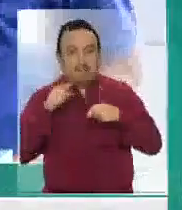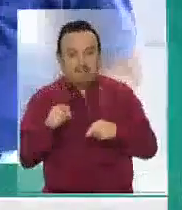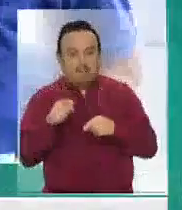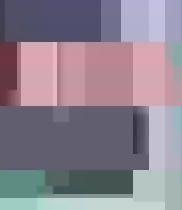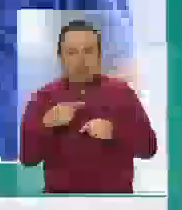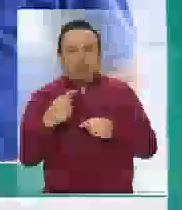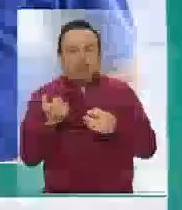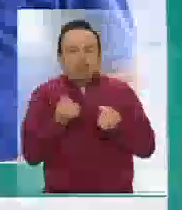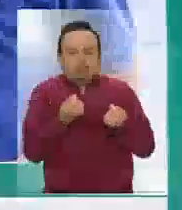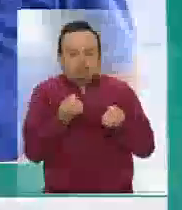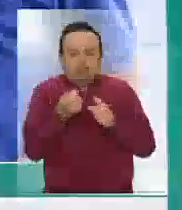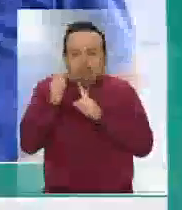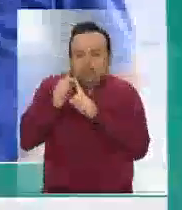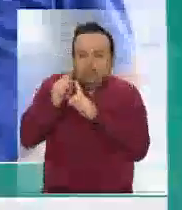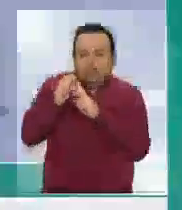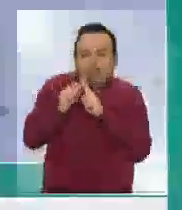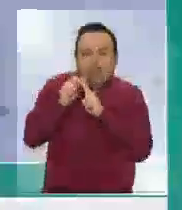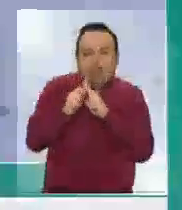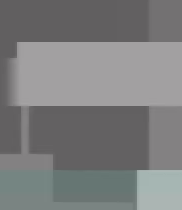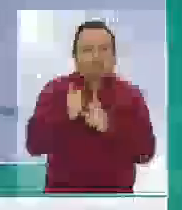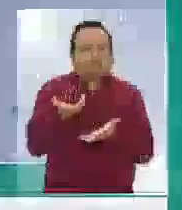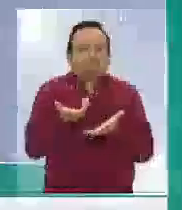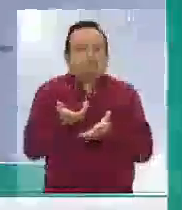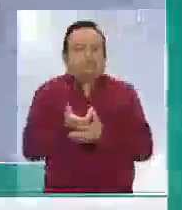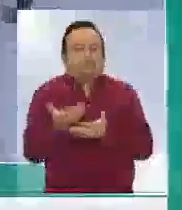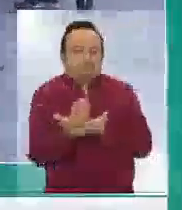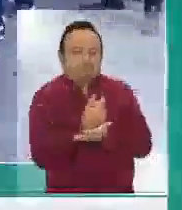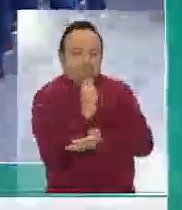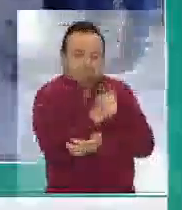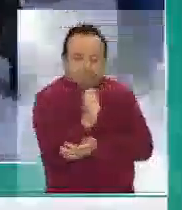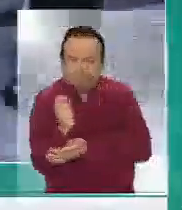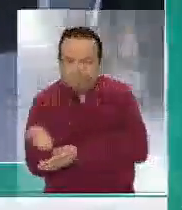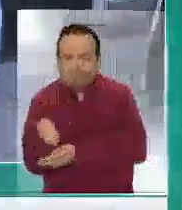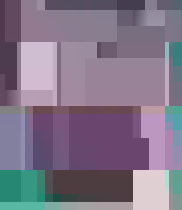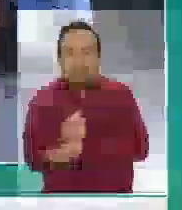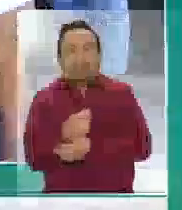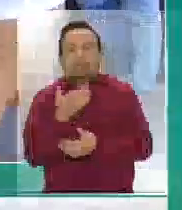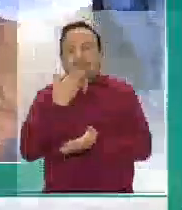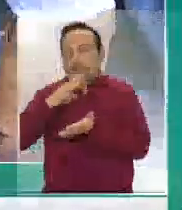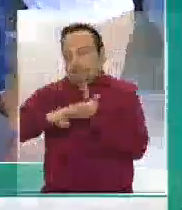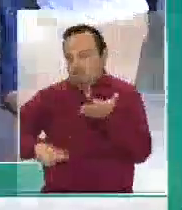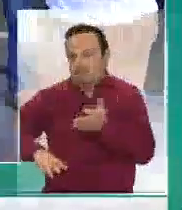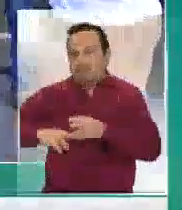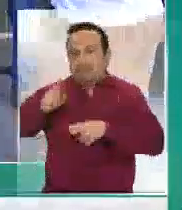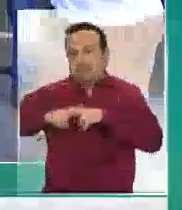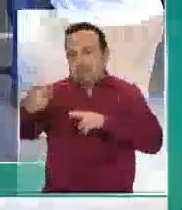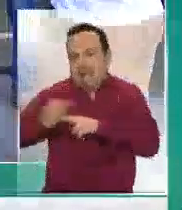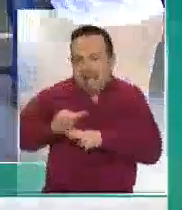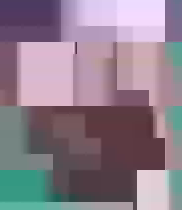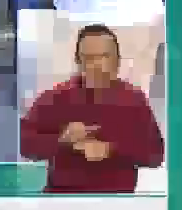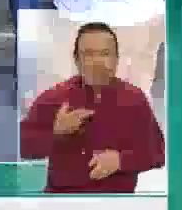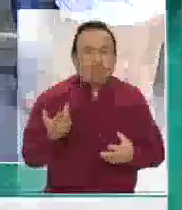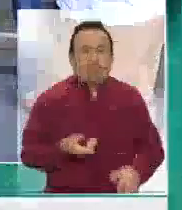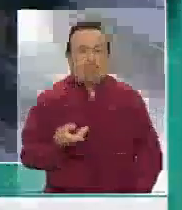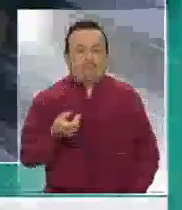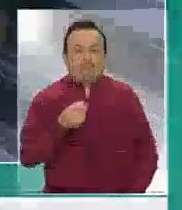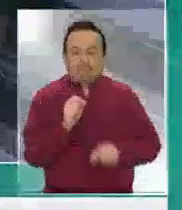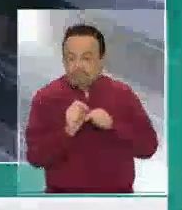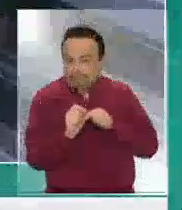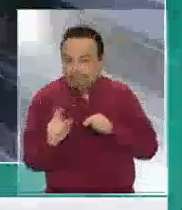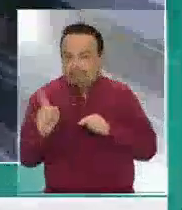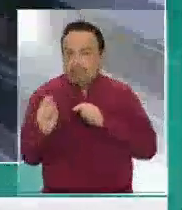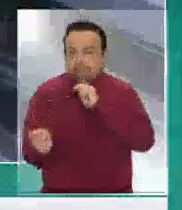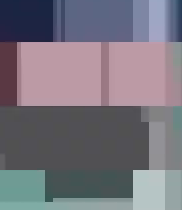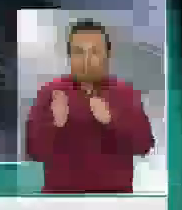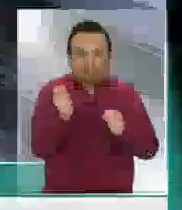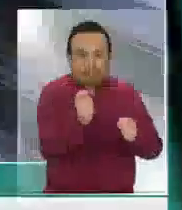flujos mensuales, que sí, claro, con eso pagan salarios, que es uno de los componentes más importantes, pagan arriendo, pagan sus proveedores. Y si